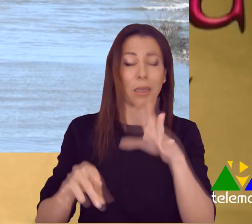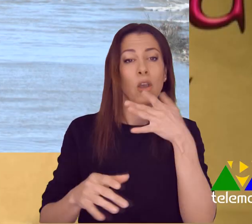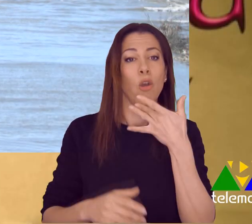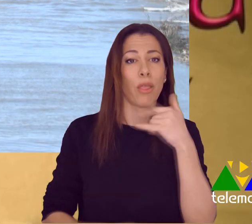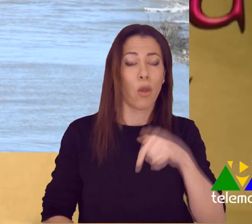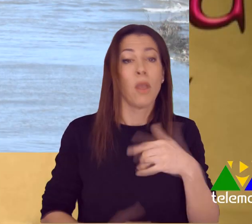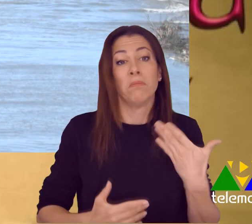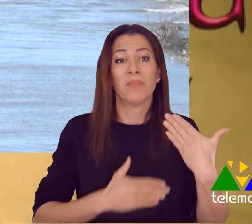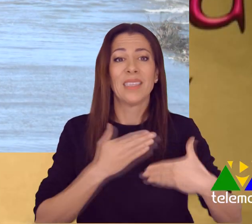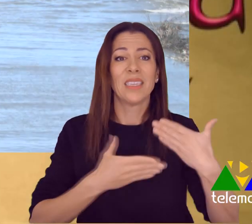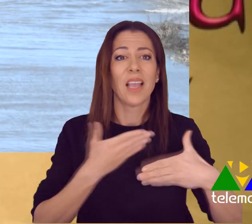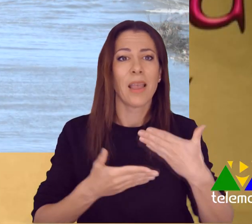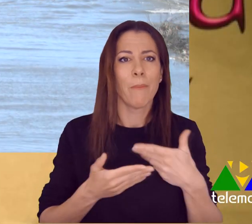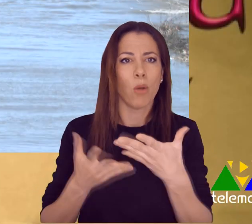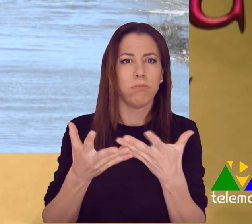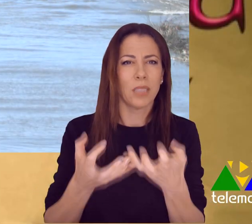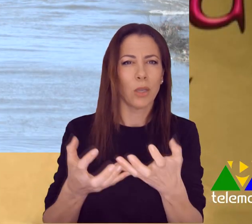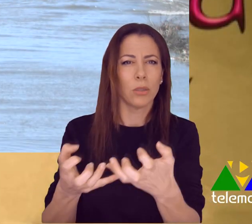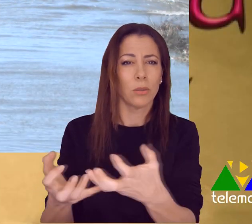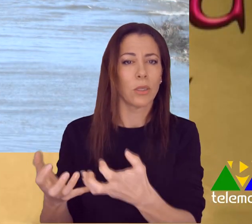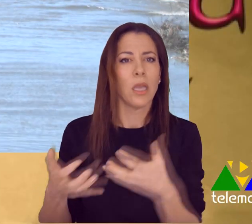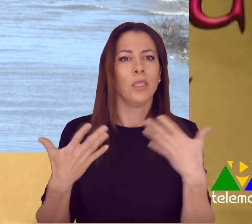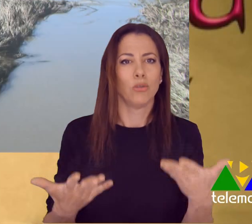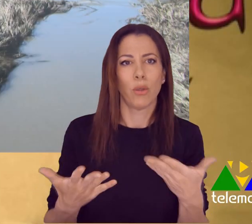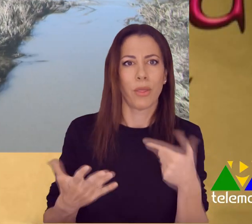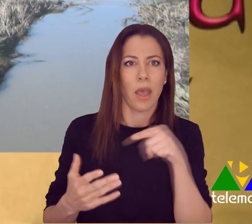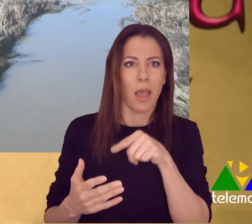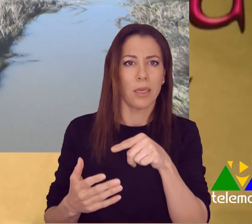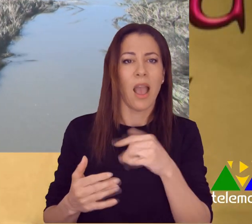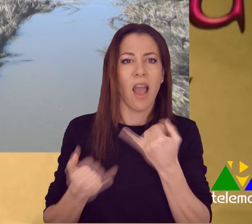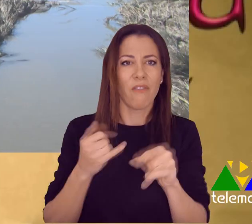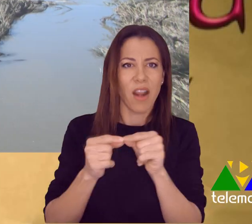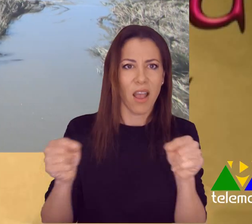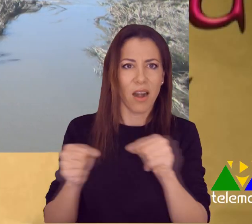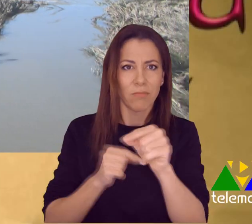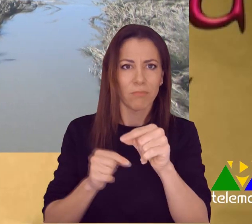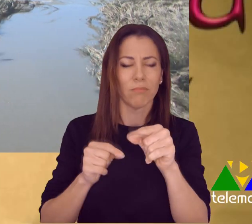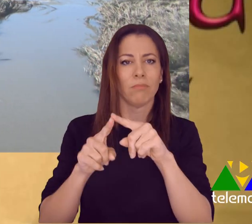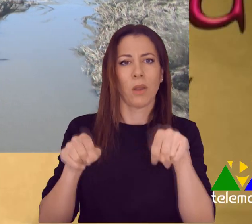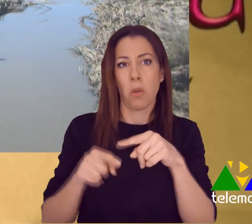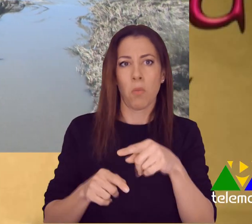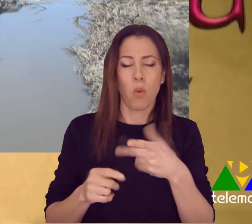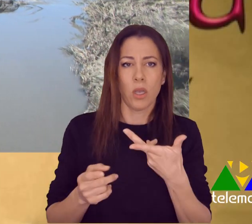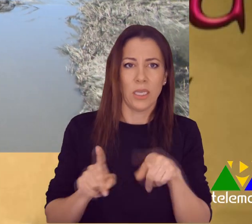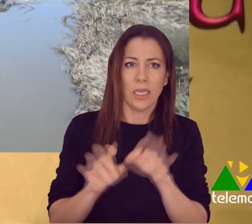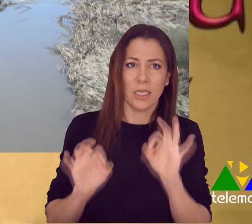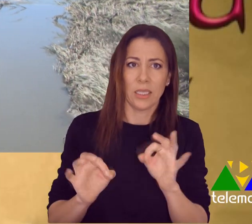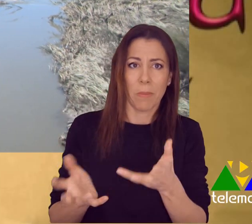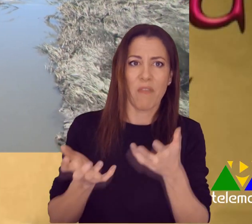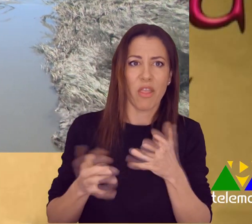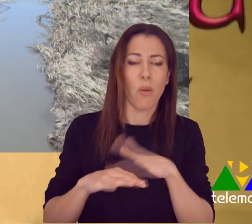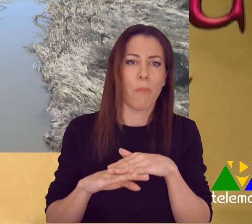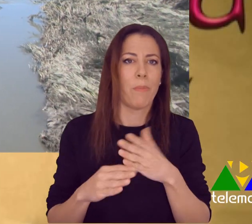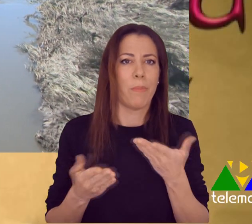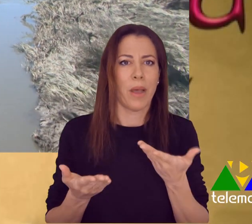Con el paso del tiempo se fueron desecando y obteniendo pues pagos que han sido relativamente rentables,